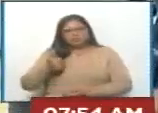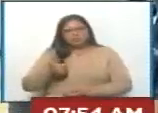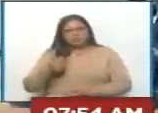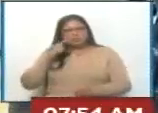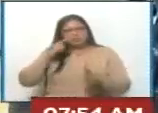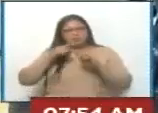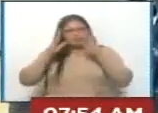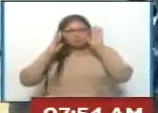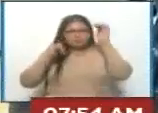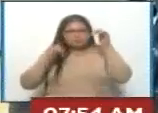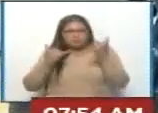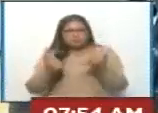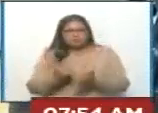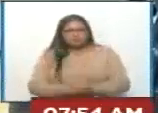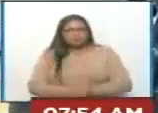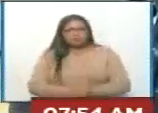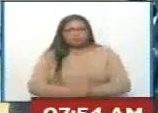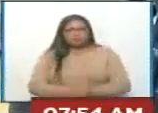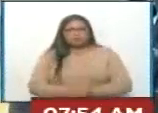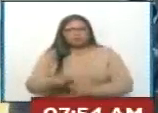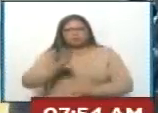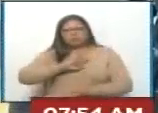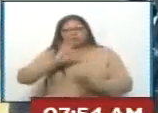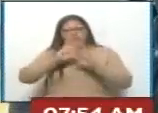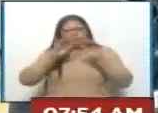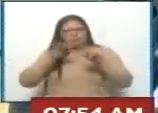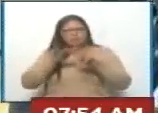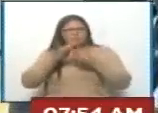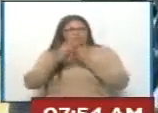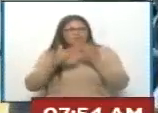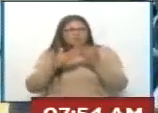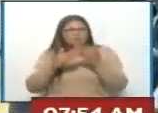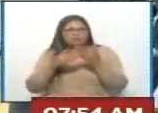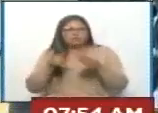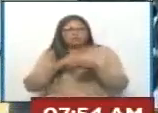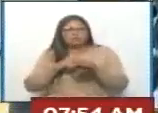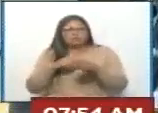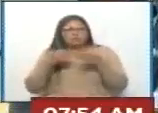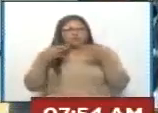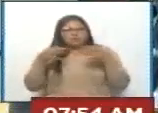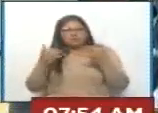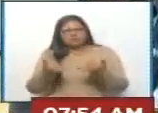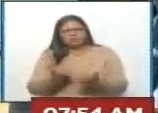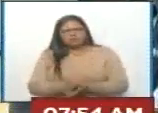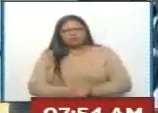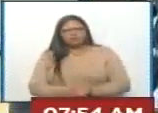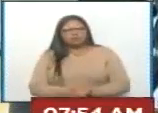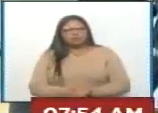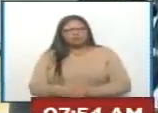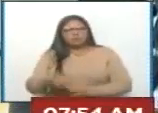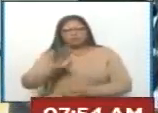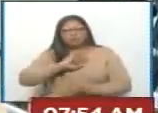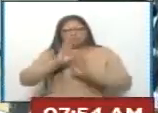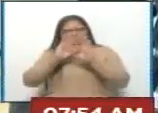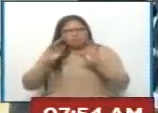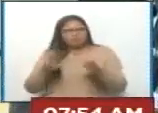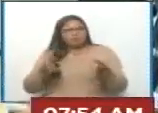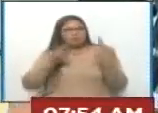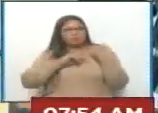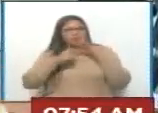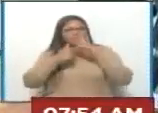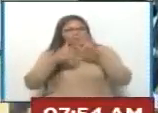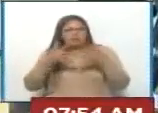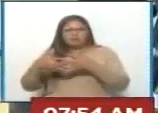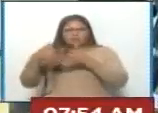protestar en contra de una situación de esta naturaleza tiene que tener claro ¿Quiénes son los responsables? Allá están, en los Estados